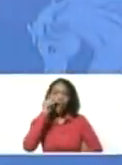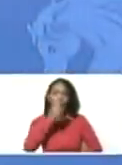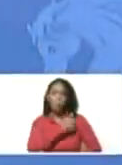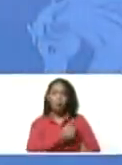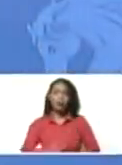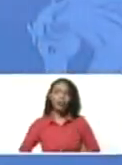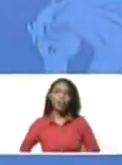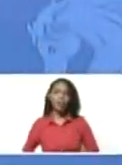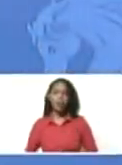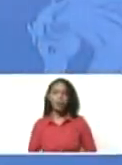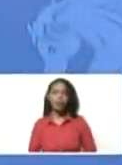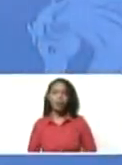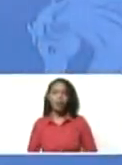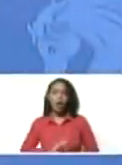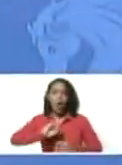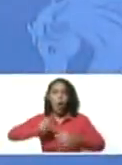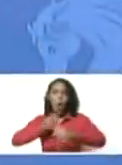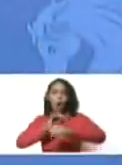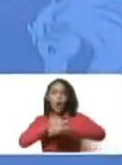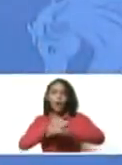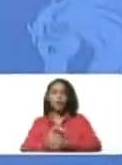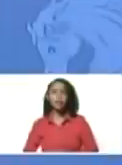presidente Jorge Rodríguez